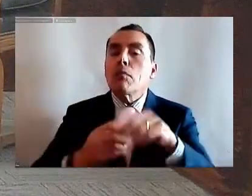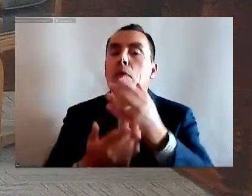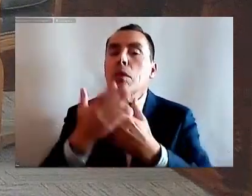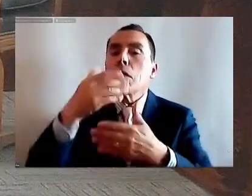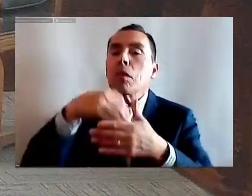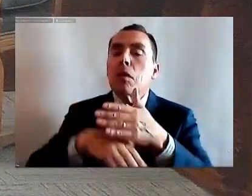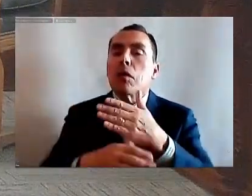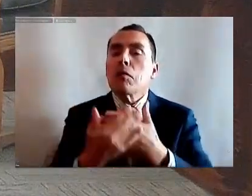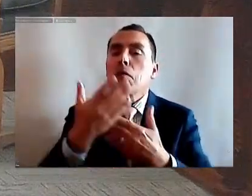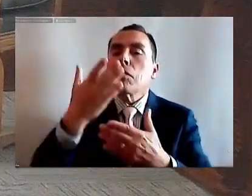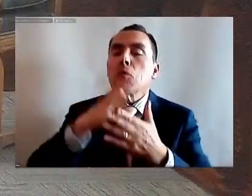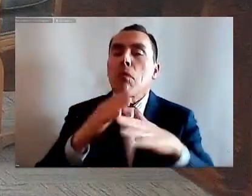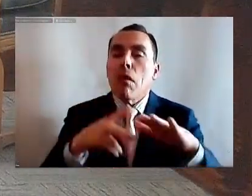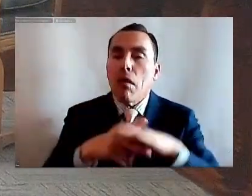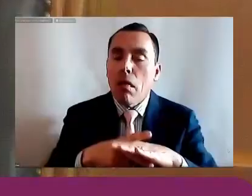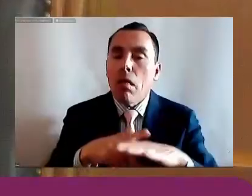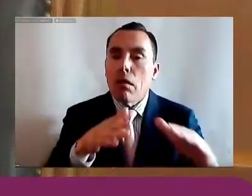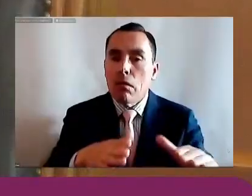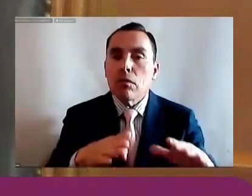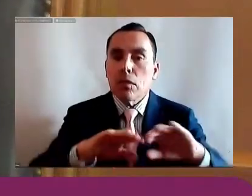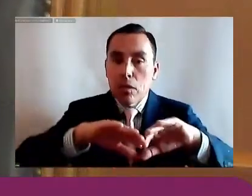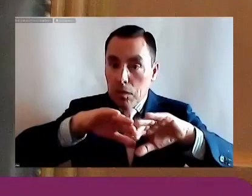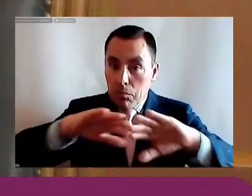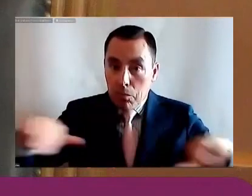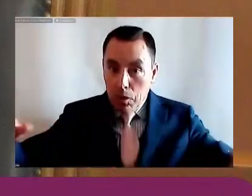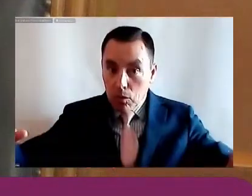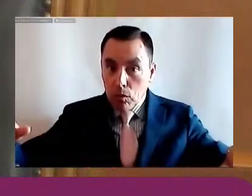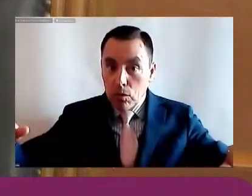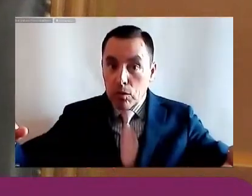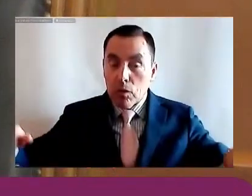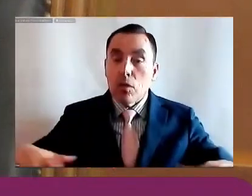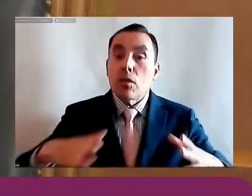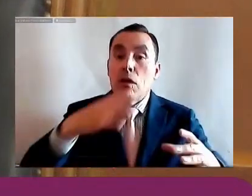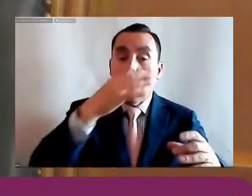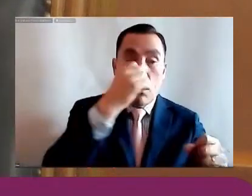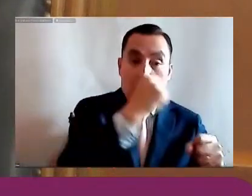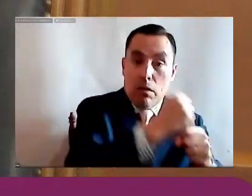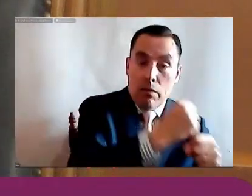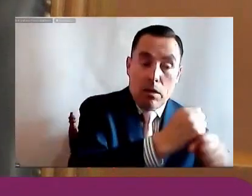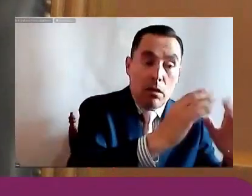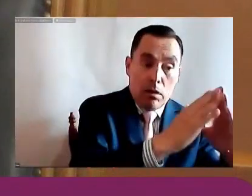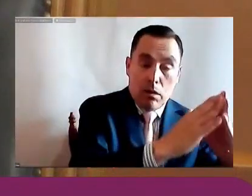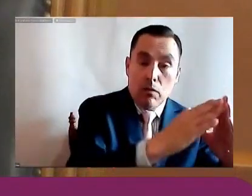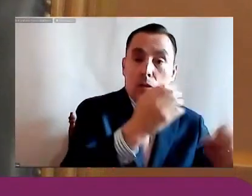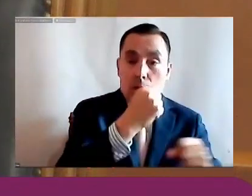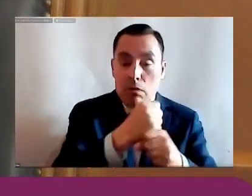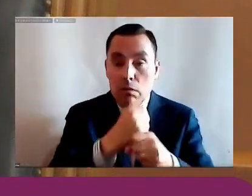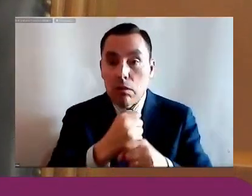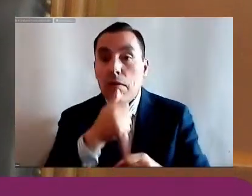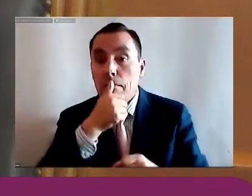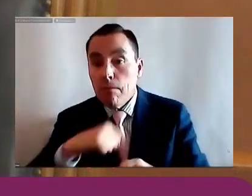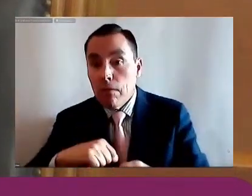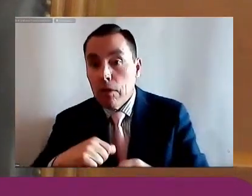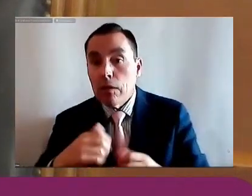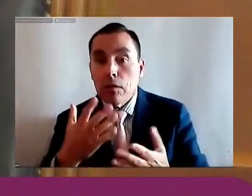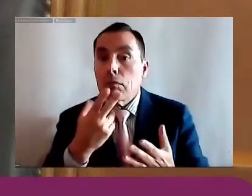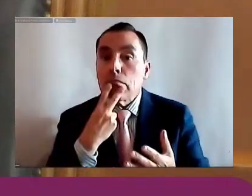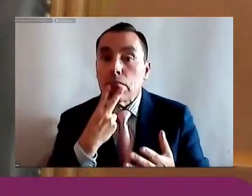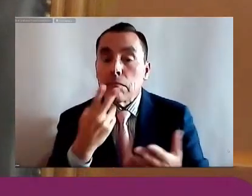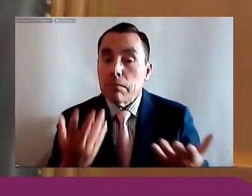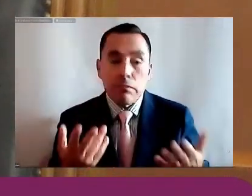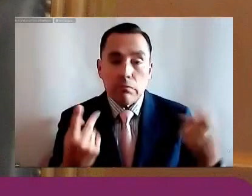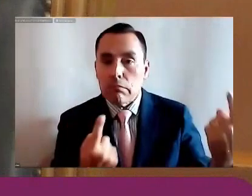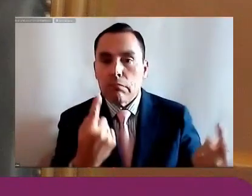significa que hay espacios separados de vida de trabajo, vida privada, y entonces eso